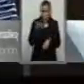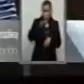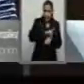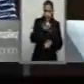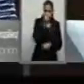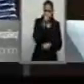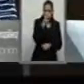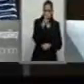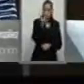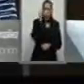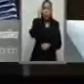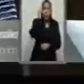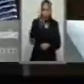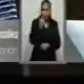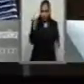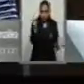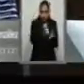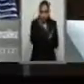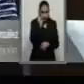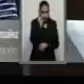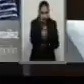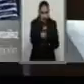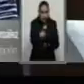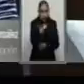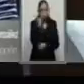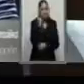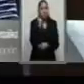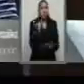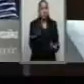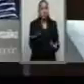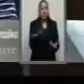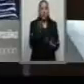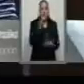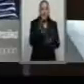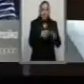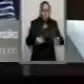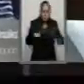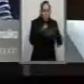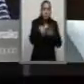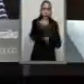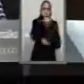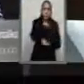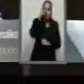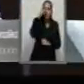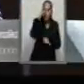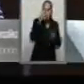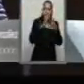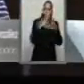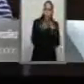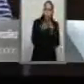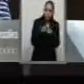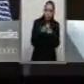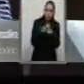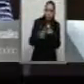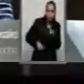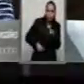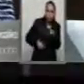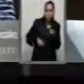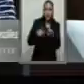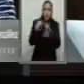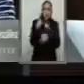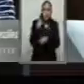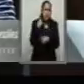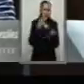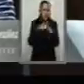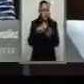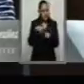sí pueda ser aprobada? La política, una mejor forma de hacer política. Y aquí reconozco el liderazgo del